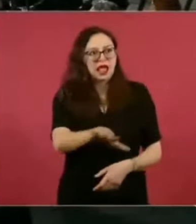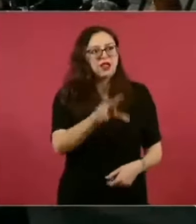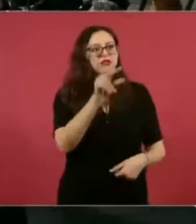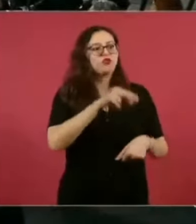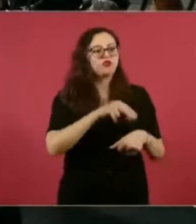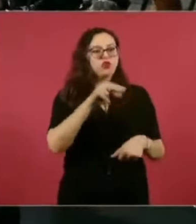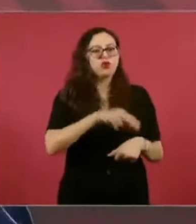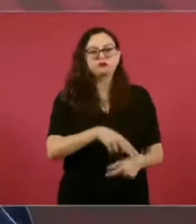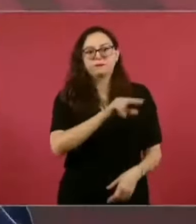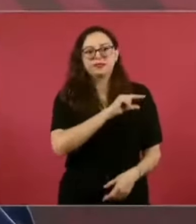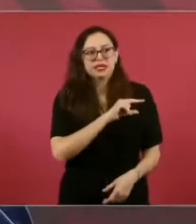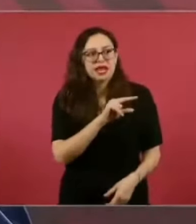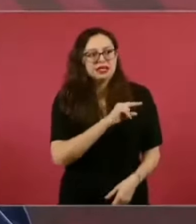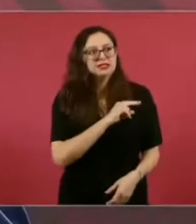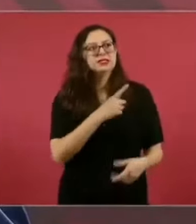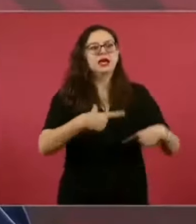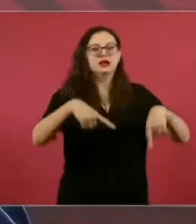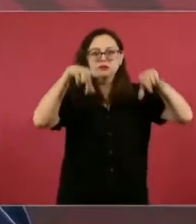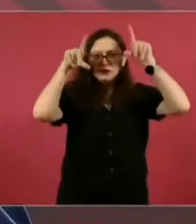rehabilitar centros de salud,